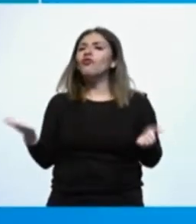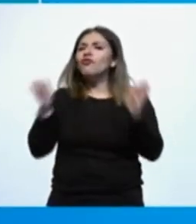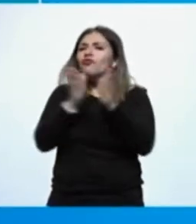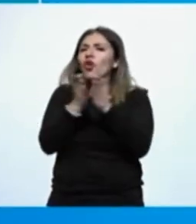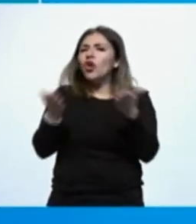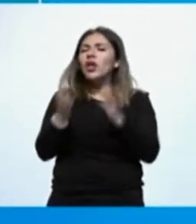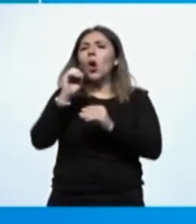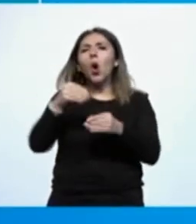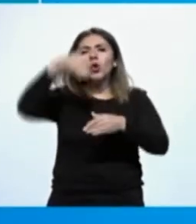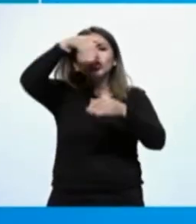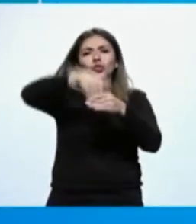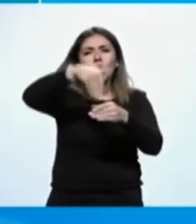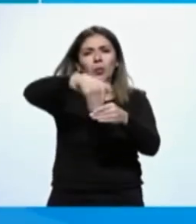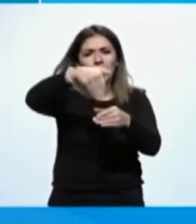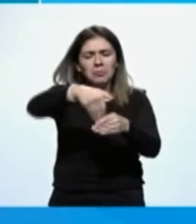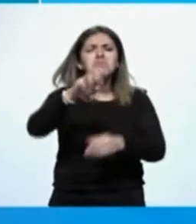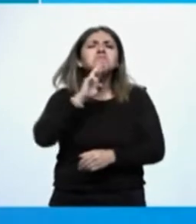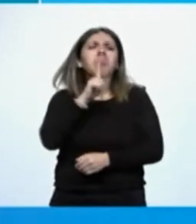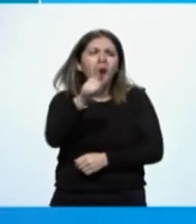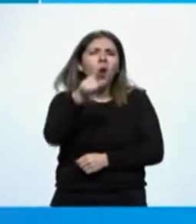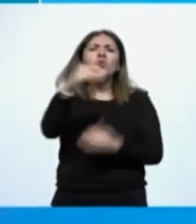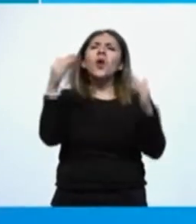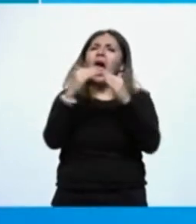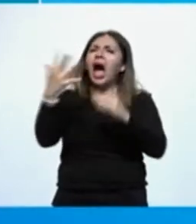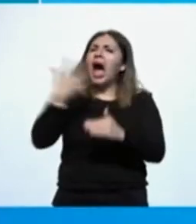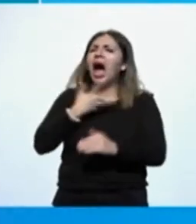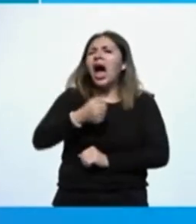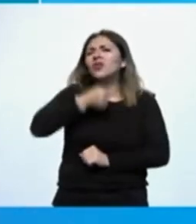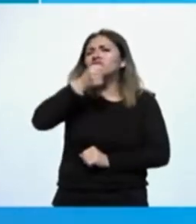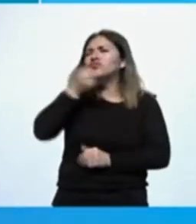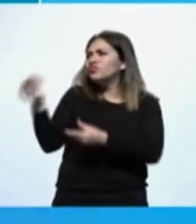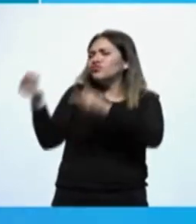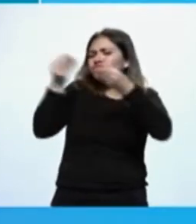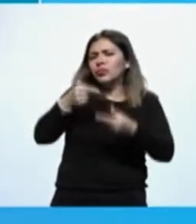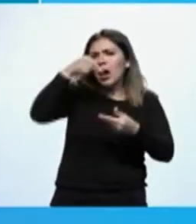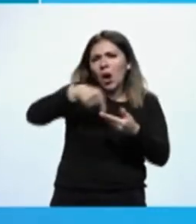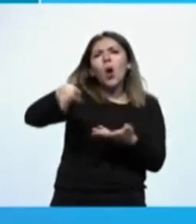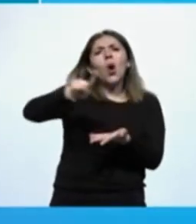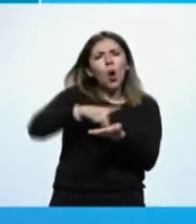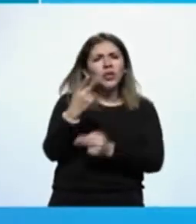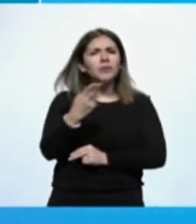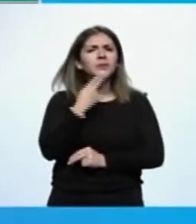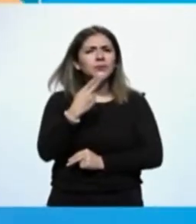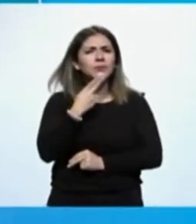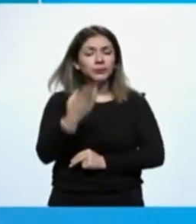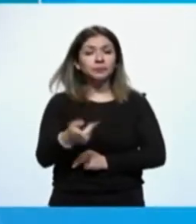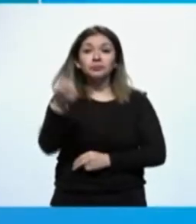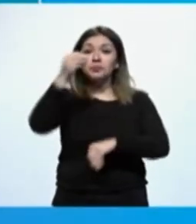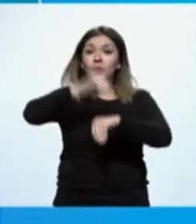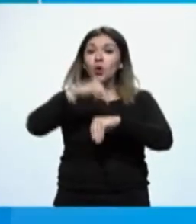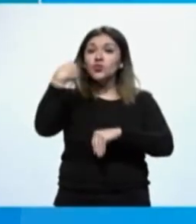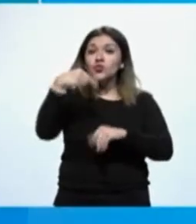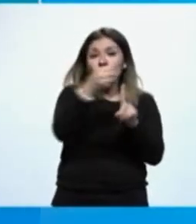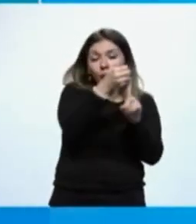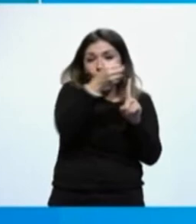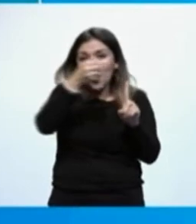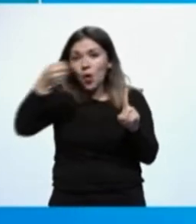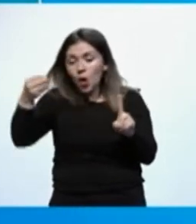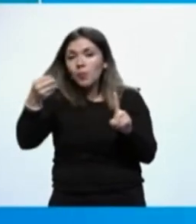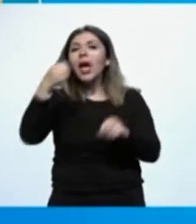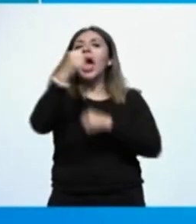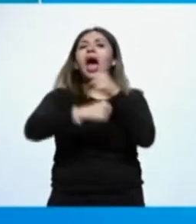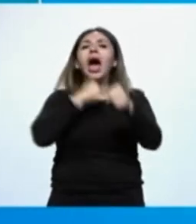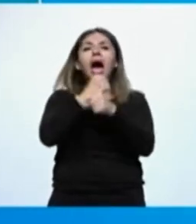o sobre. Es mejor si reciclas uno que ya tengas en casa. Pon tu nombre completo y